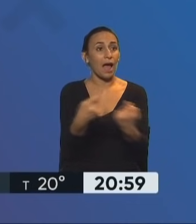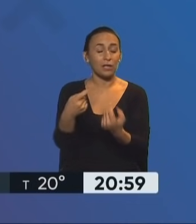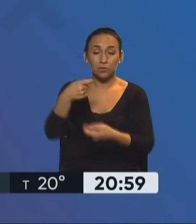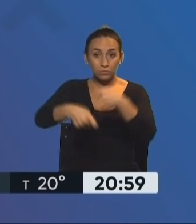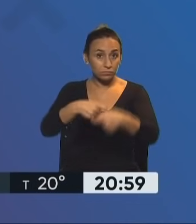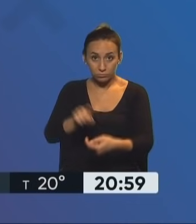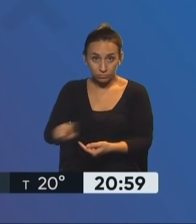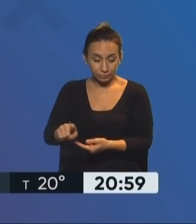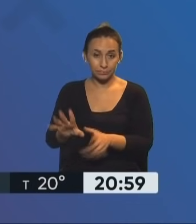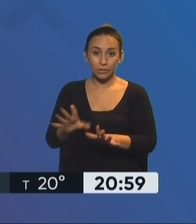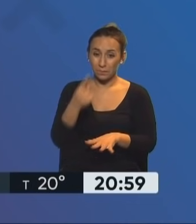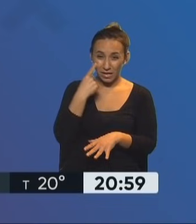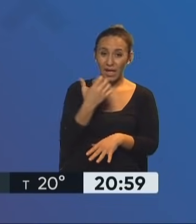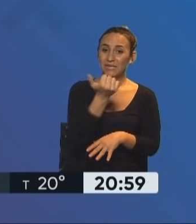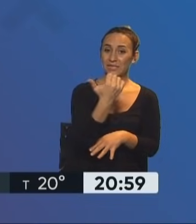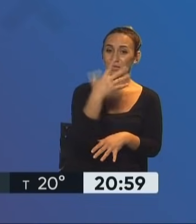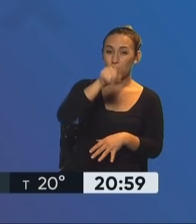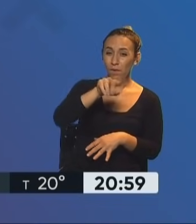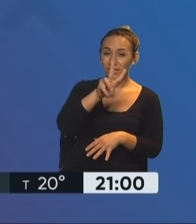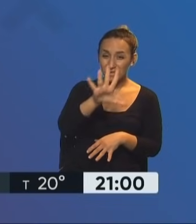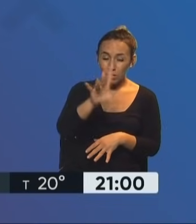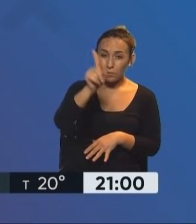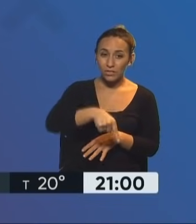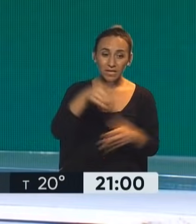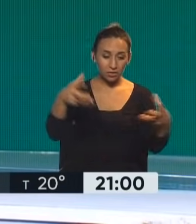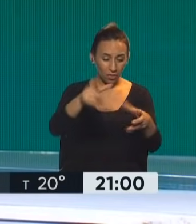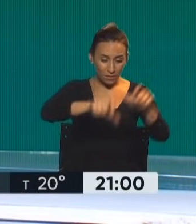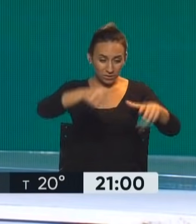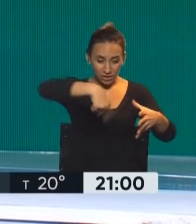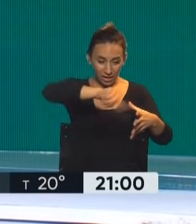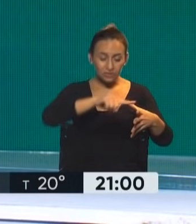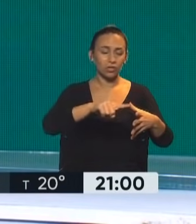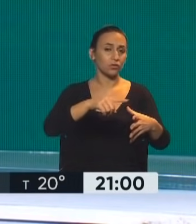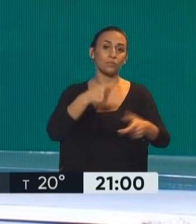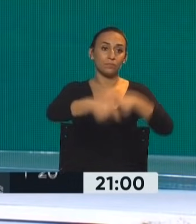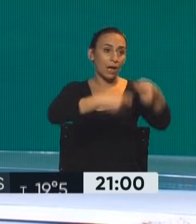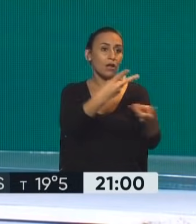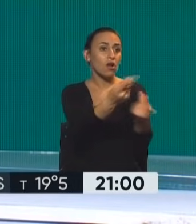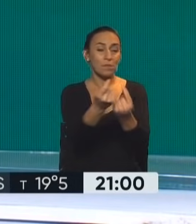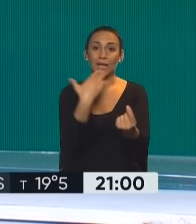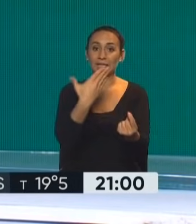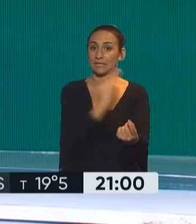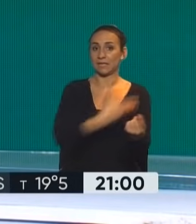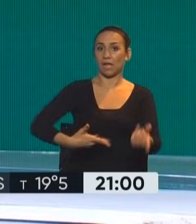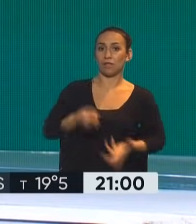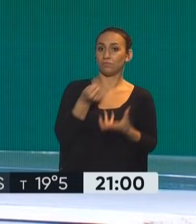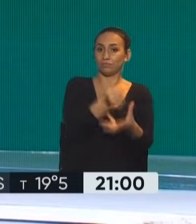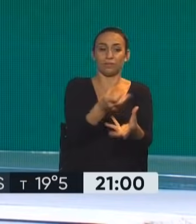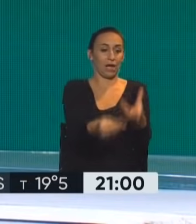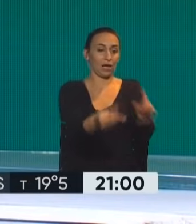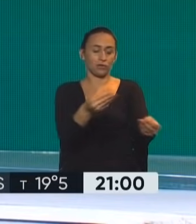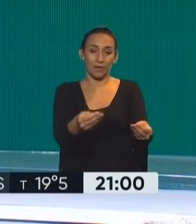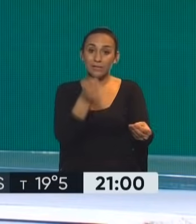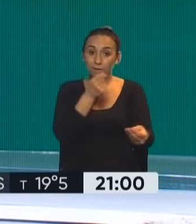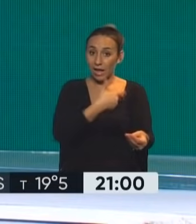Pero mirá qué número, 65,25 habla de dos cosas, de la importancia de la ayuda estatal ¿no? Porque hubieran sido mucho peor los números de la pobreza